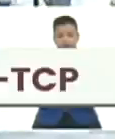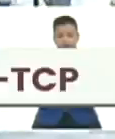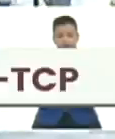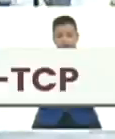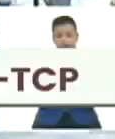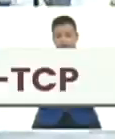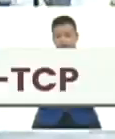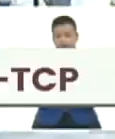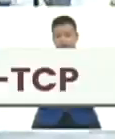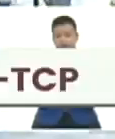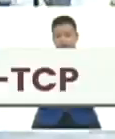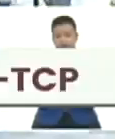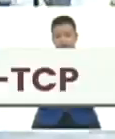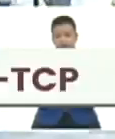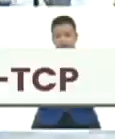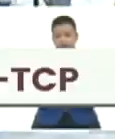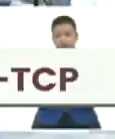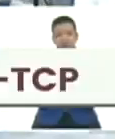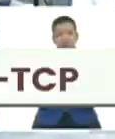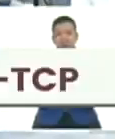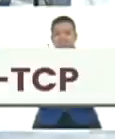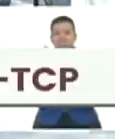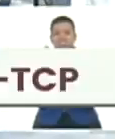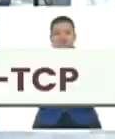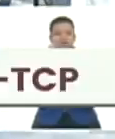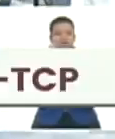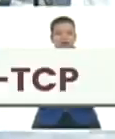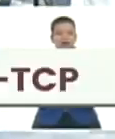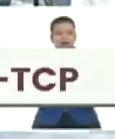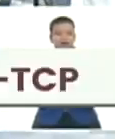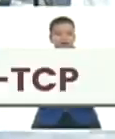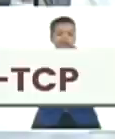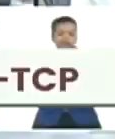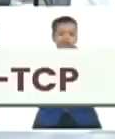nación excluida? Cuba.